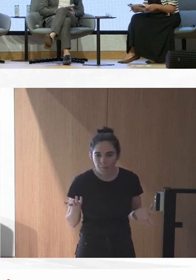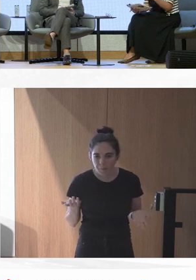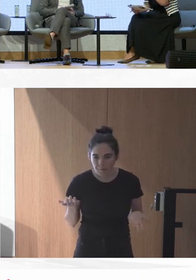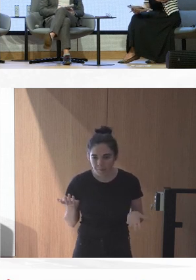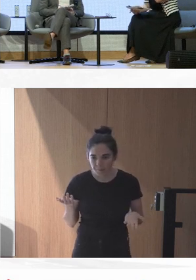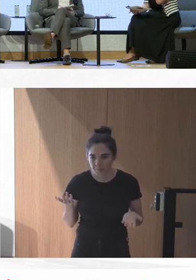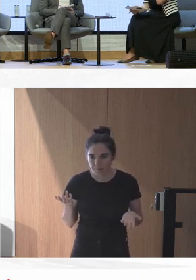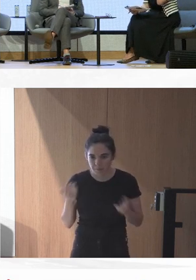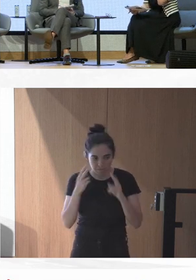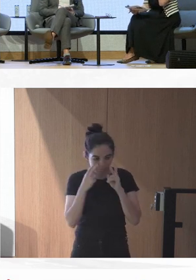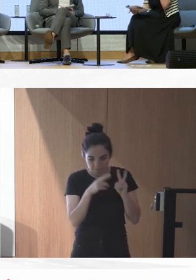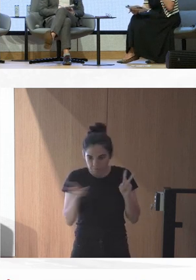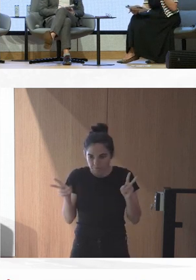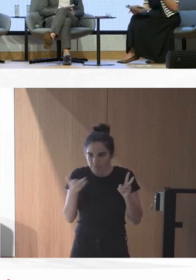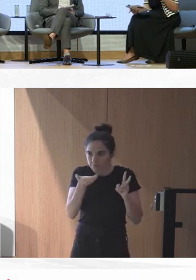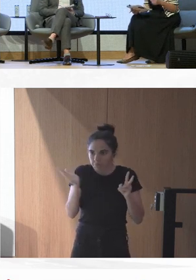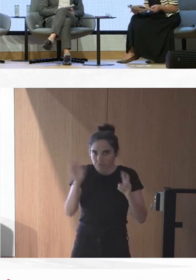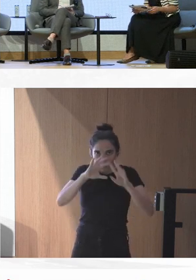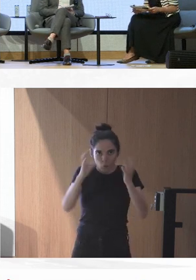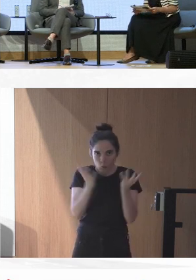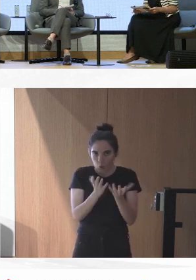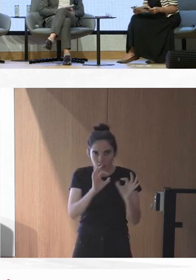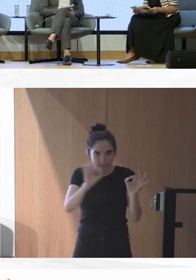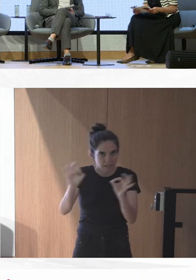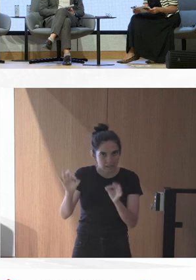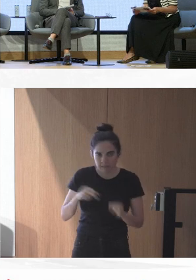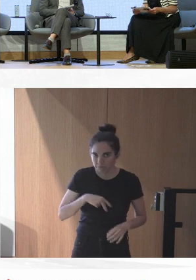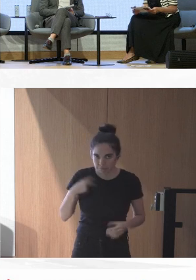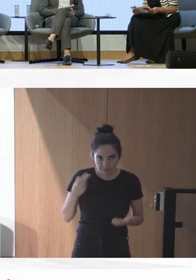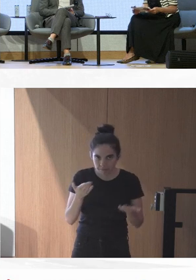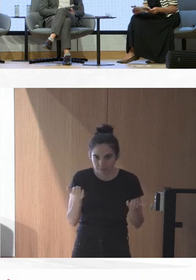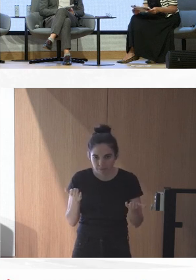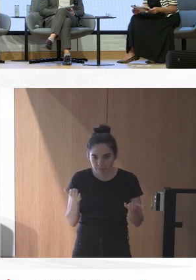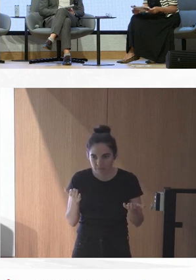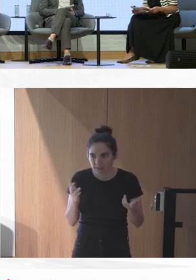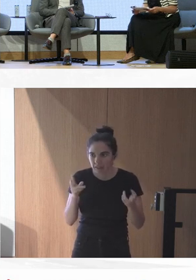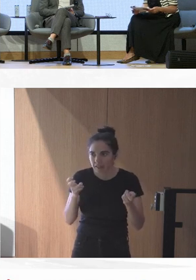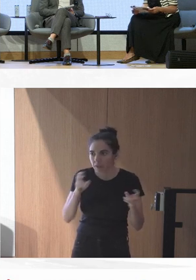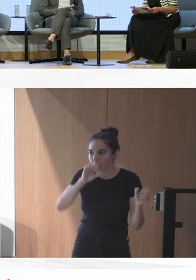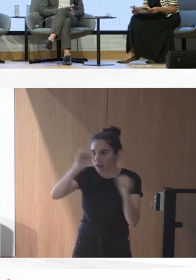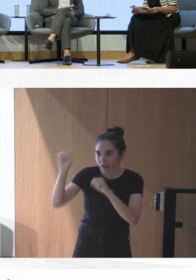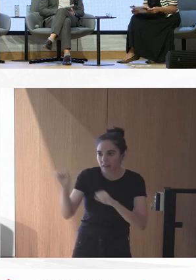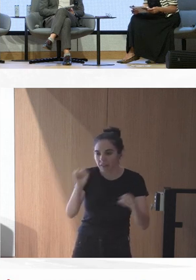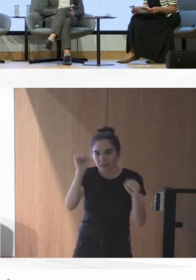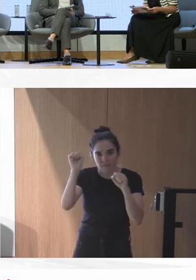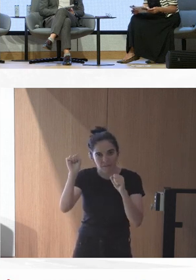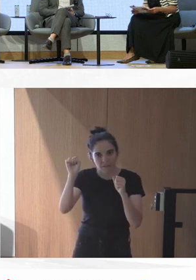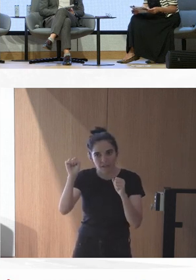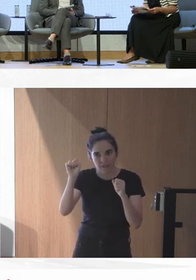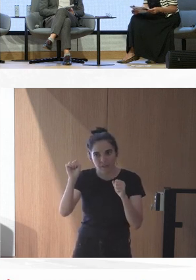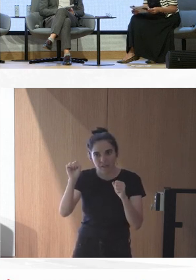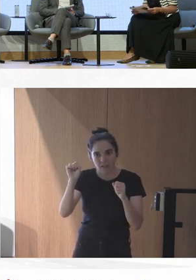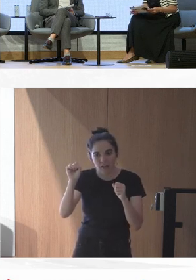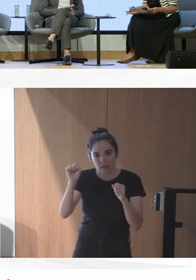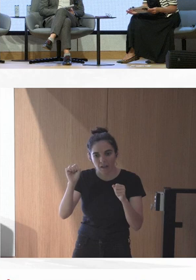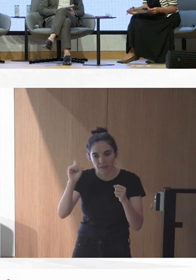de lo que vemos básicamente por todo el mundo en este momento en relación con la defensa de Insania o las medidas de seguridad,